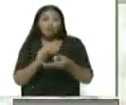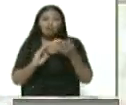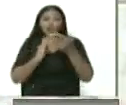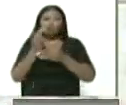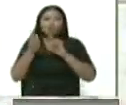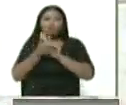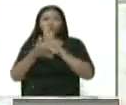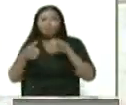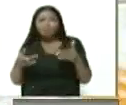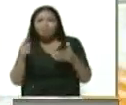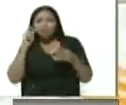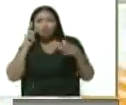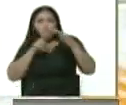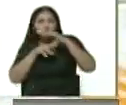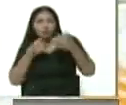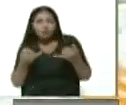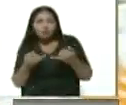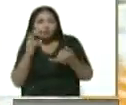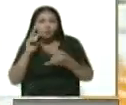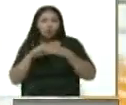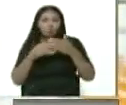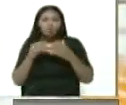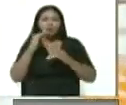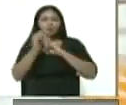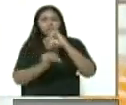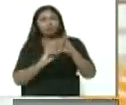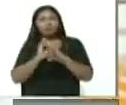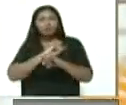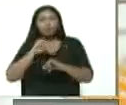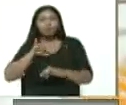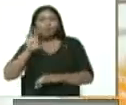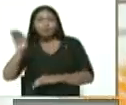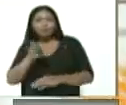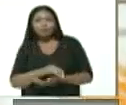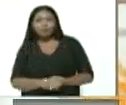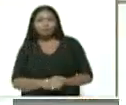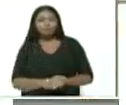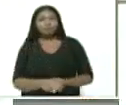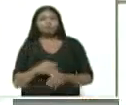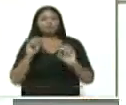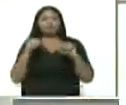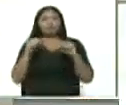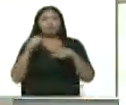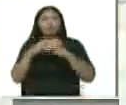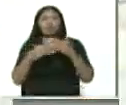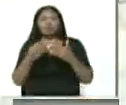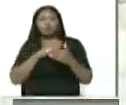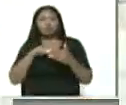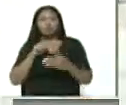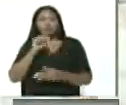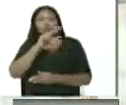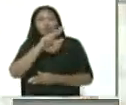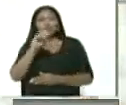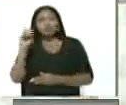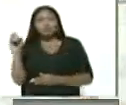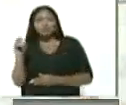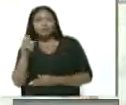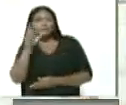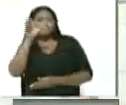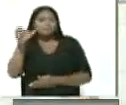de esa observación de esa veeduría internacional en nuestro país soy fíjense hasta ahora tenemos 300 personas